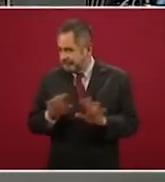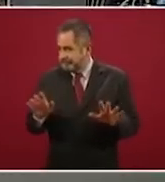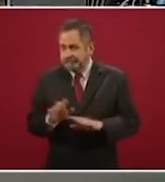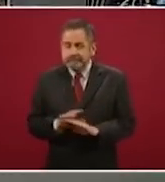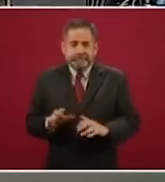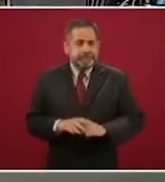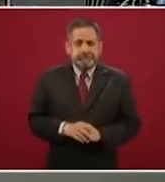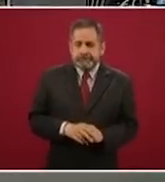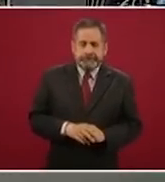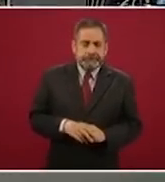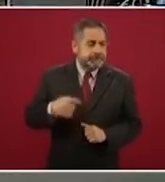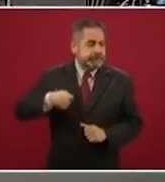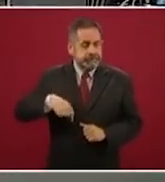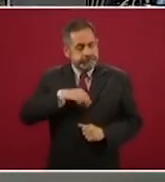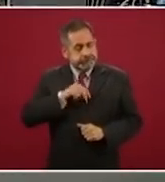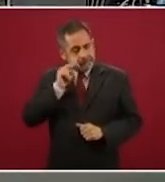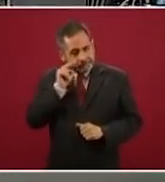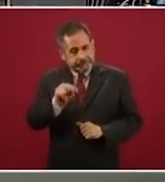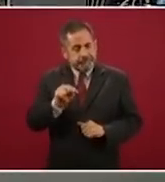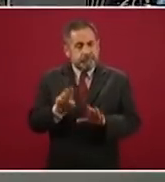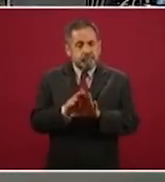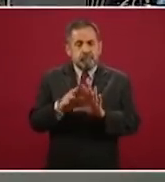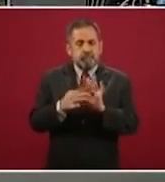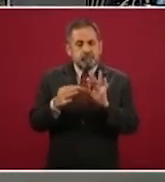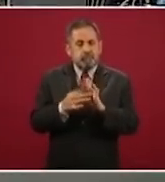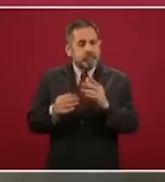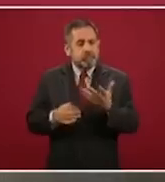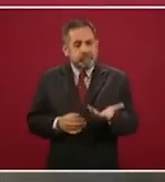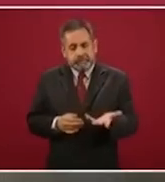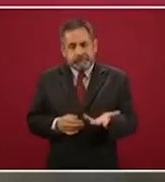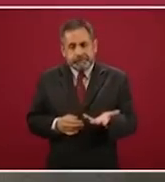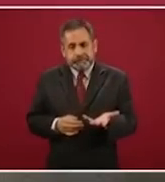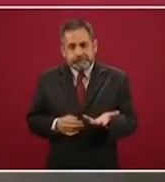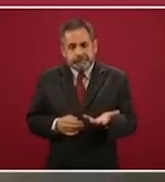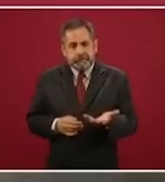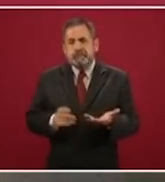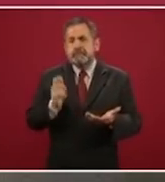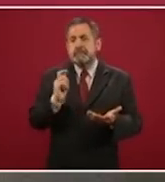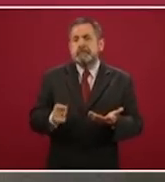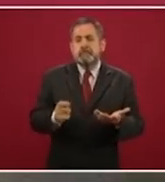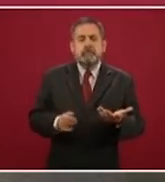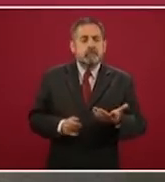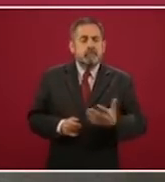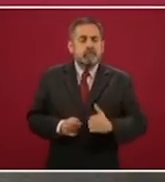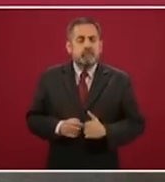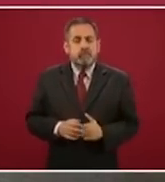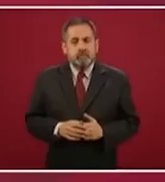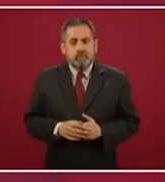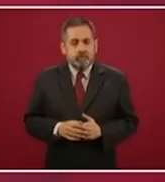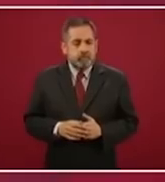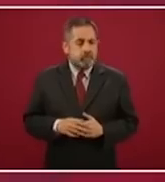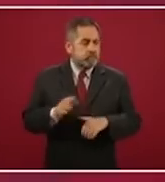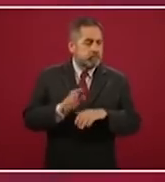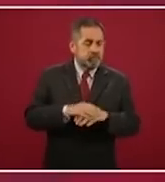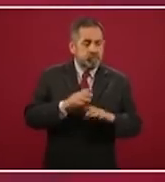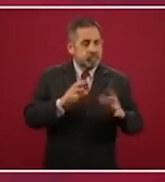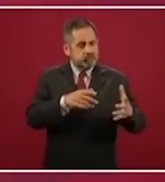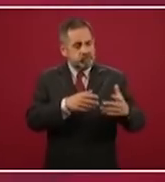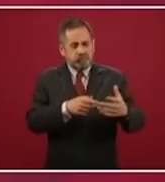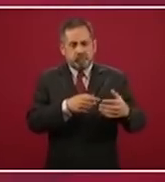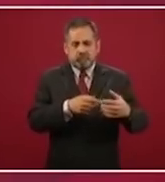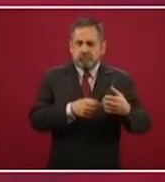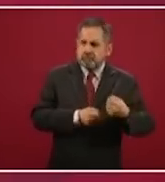estamos atendiendo las causas y garantizando las